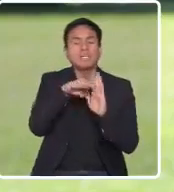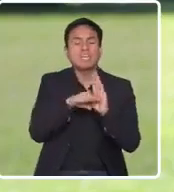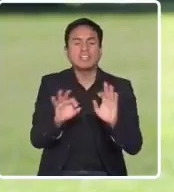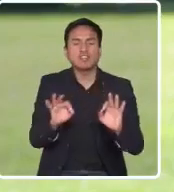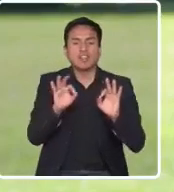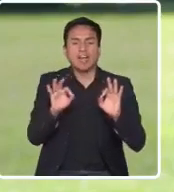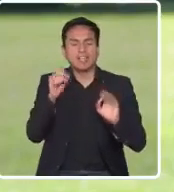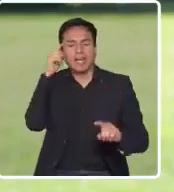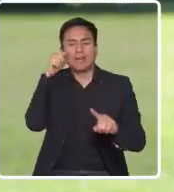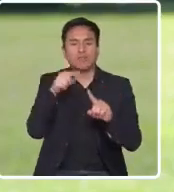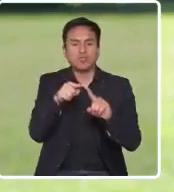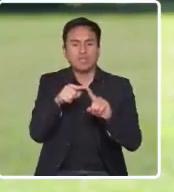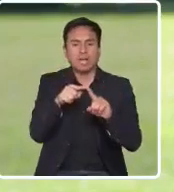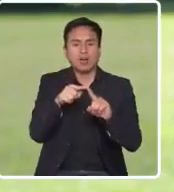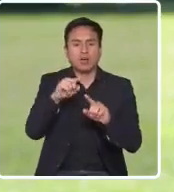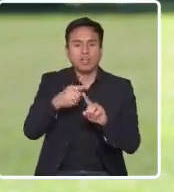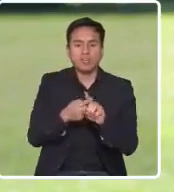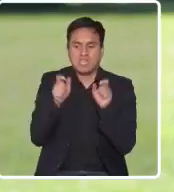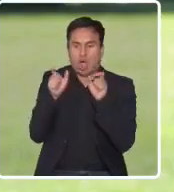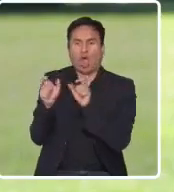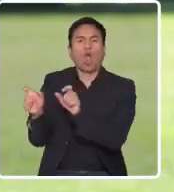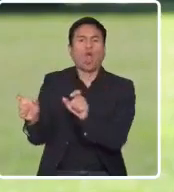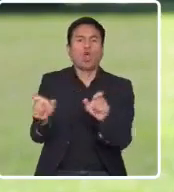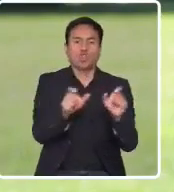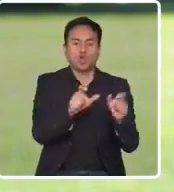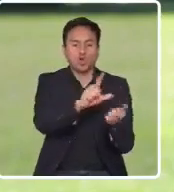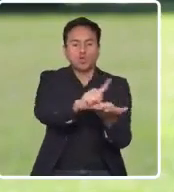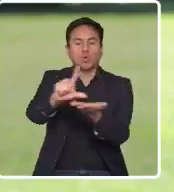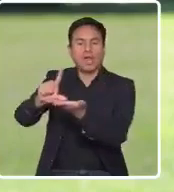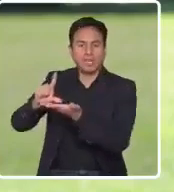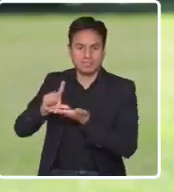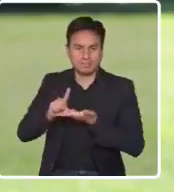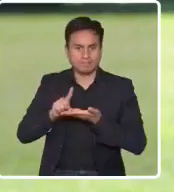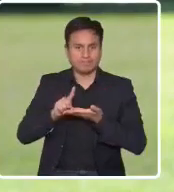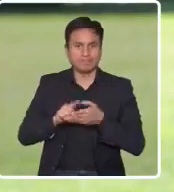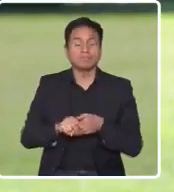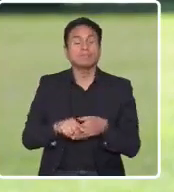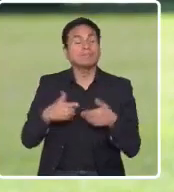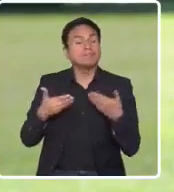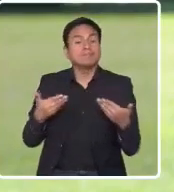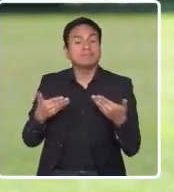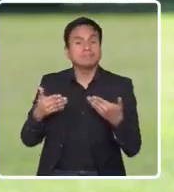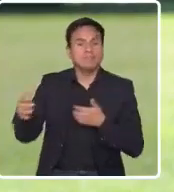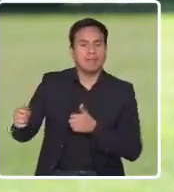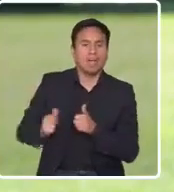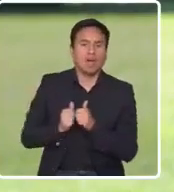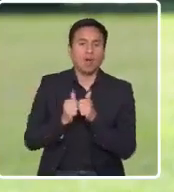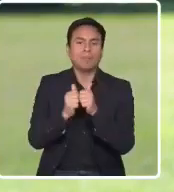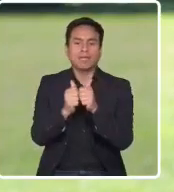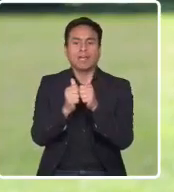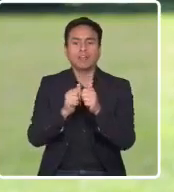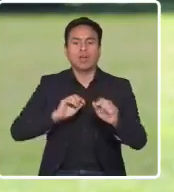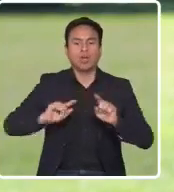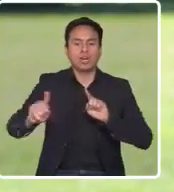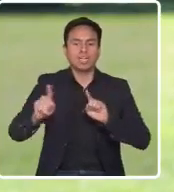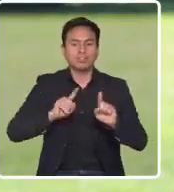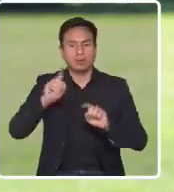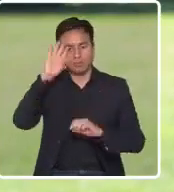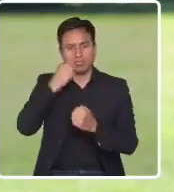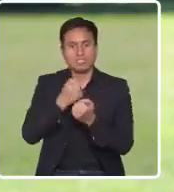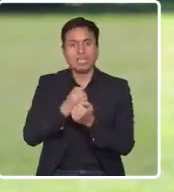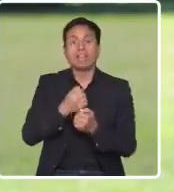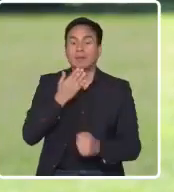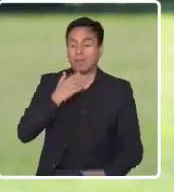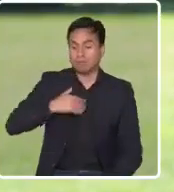lo que buscan es retomar el control de estos lugares y va a ir acompañado de una coordinación con la Policía